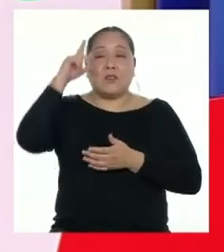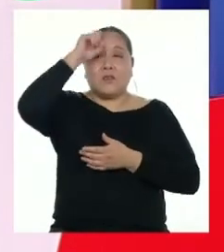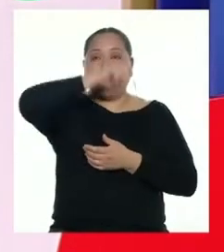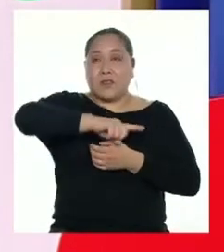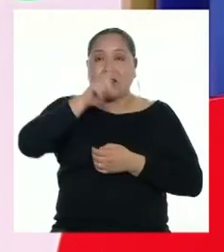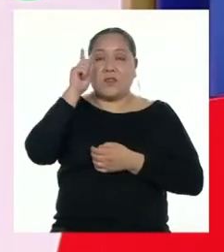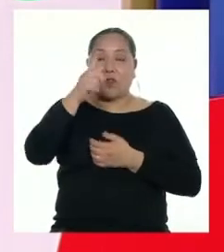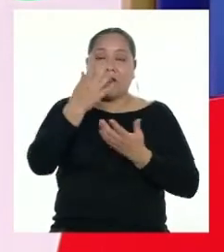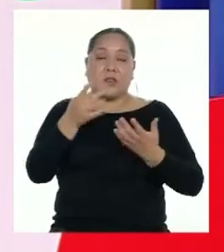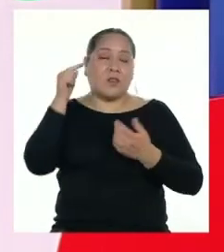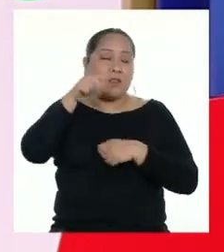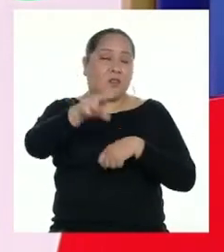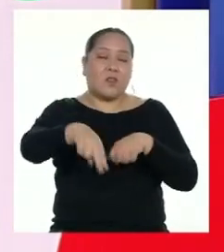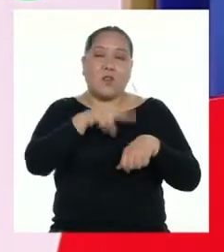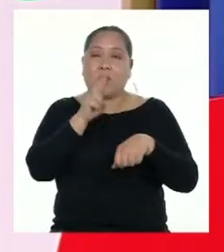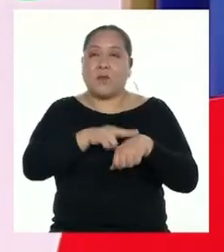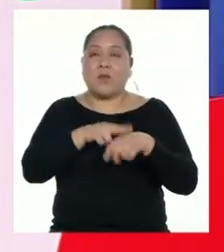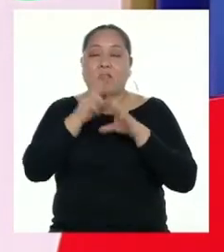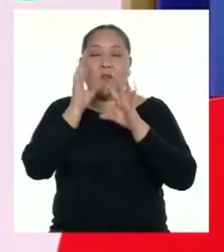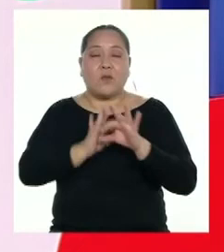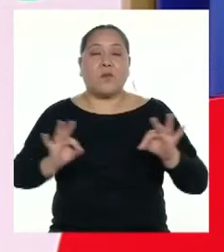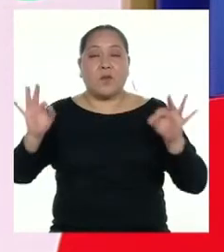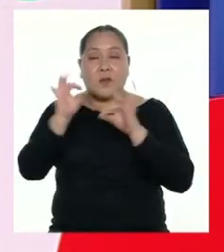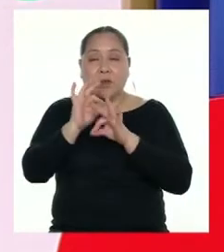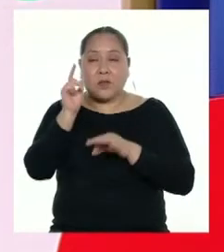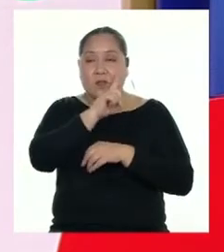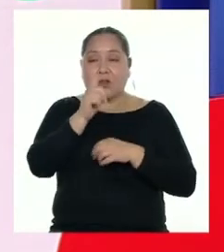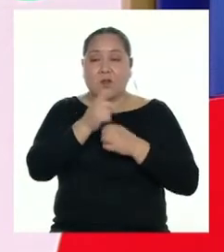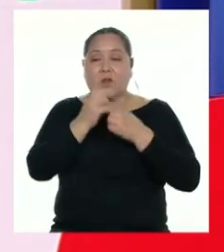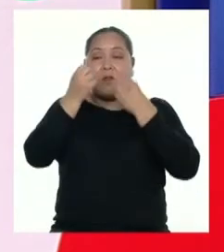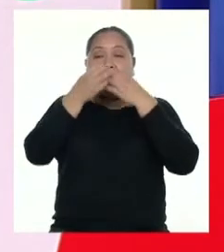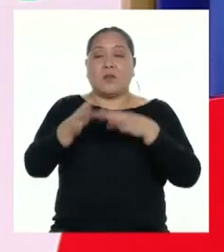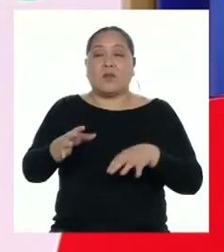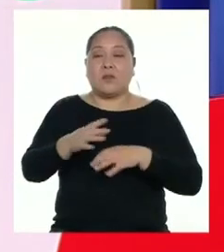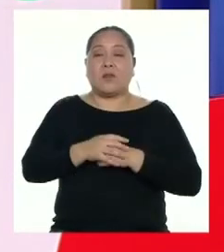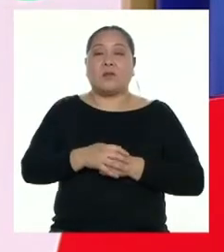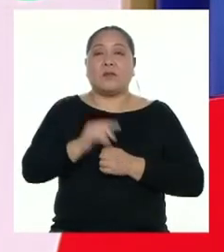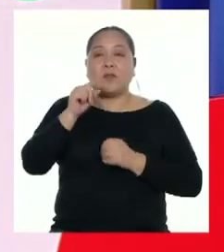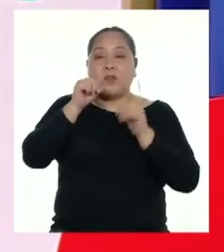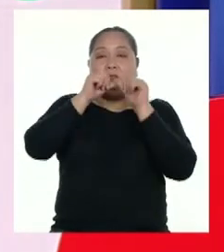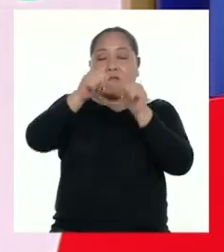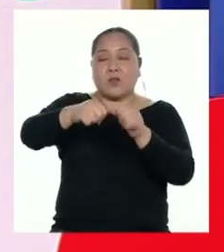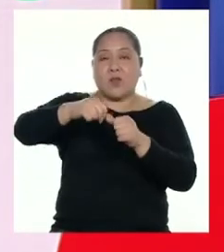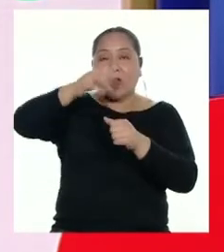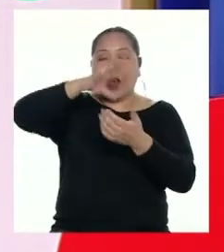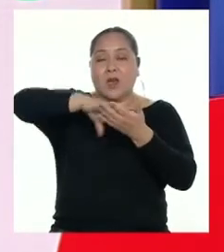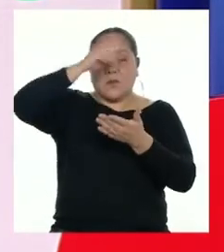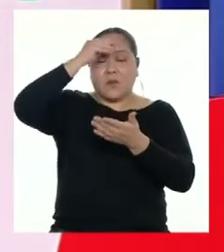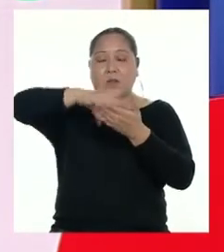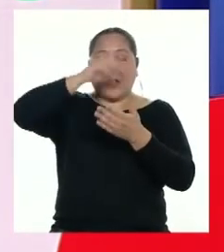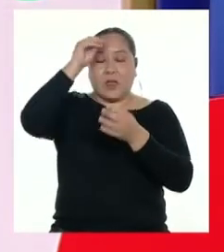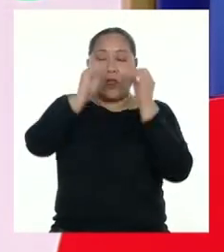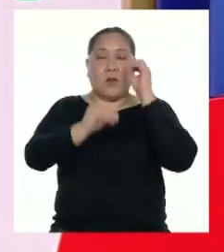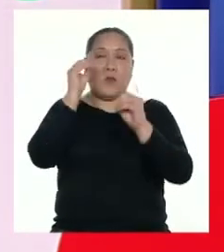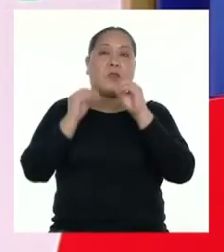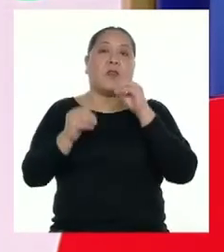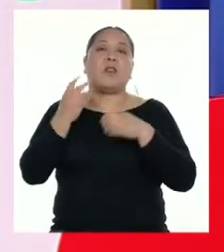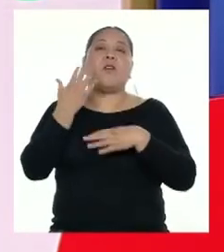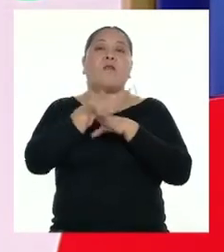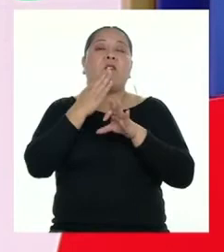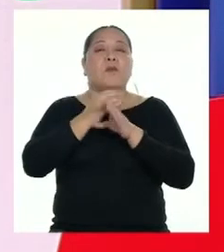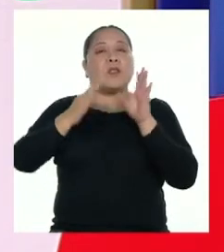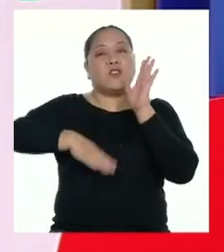es totalmente natural. Lo importante es no bajar la guardia y seguir aprendiendo y desarrollando estrategias para